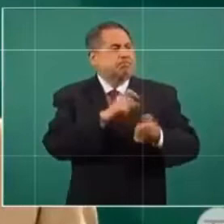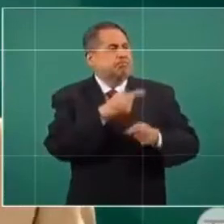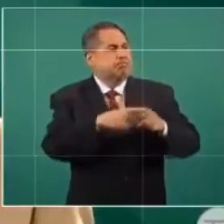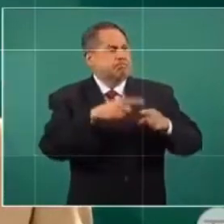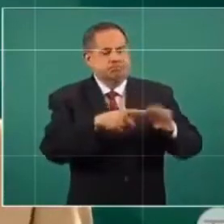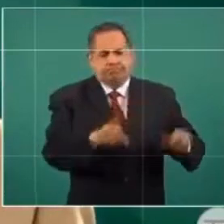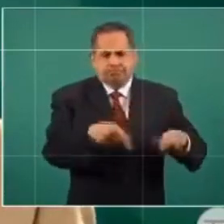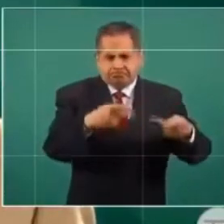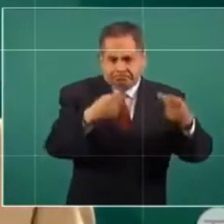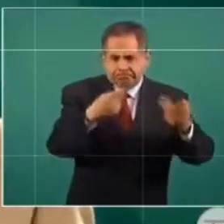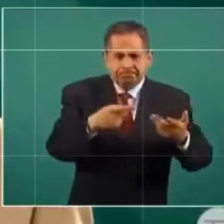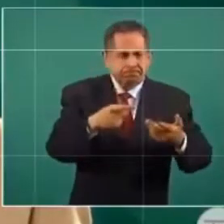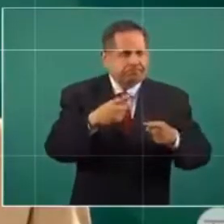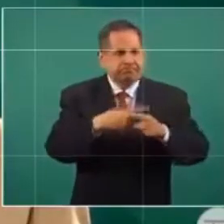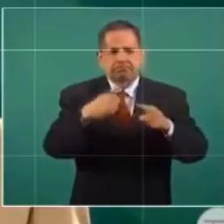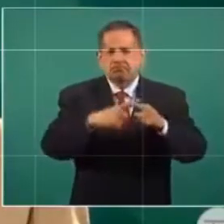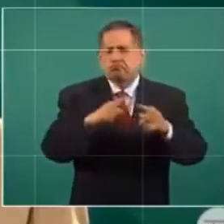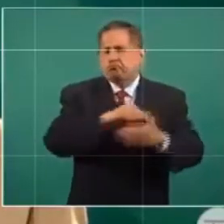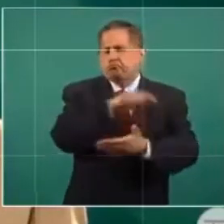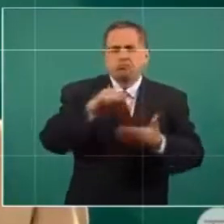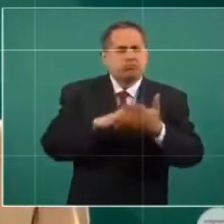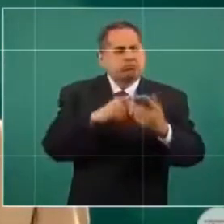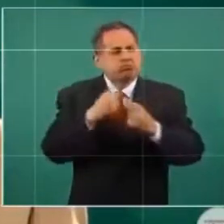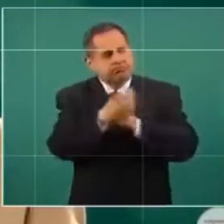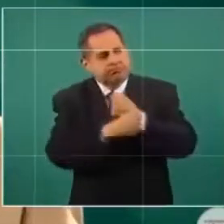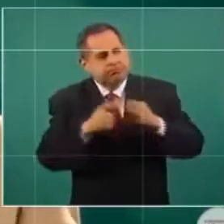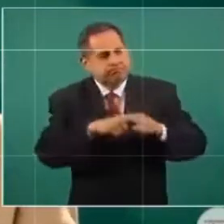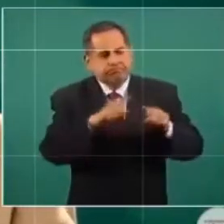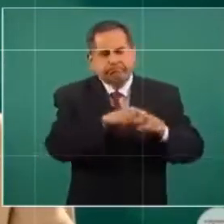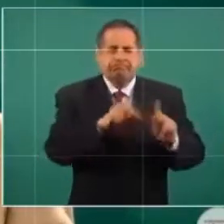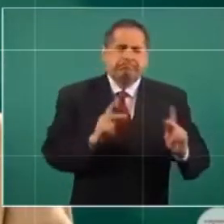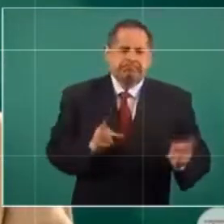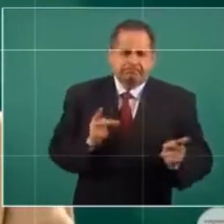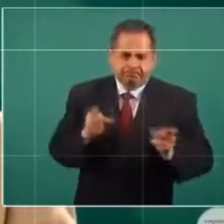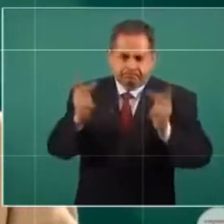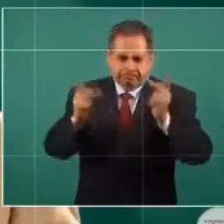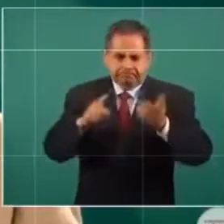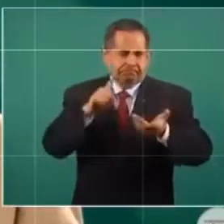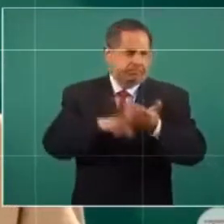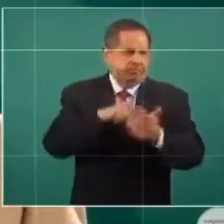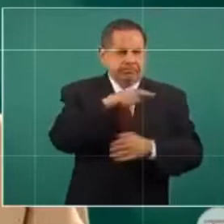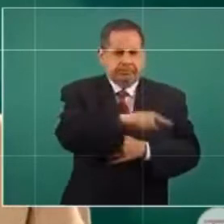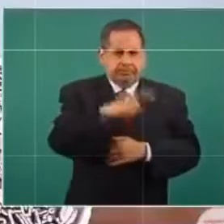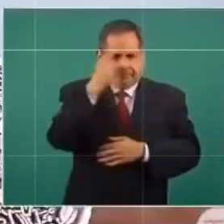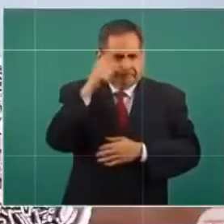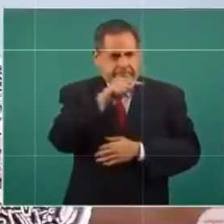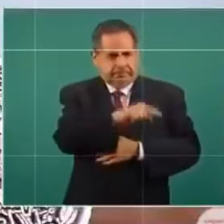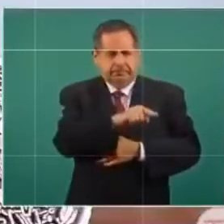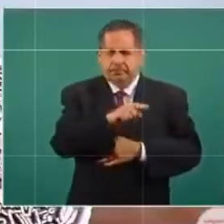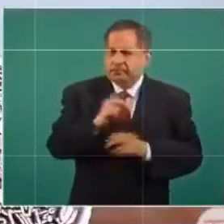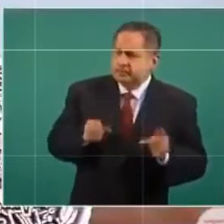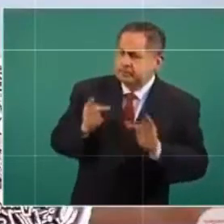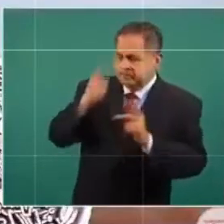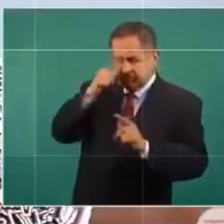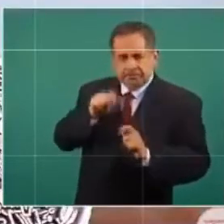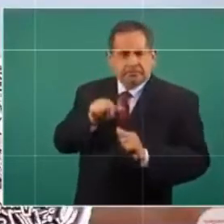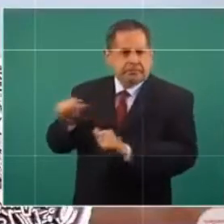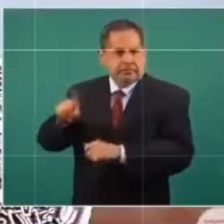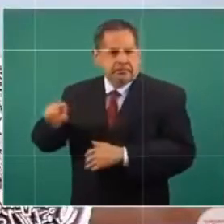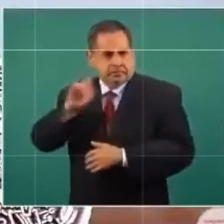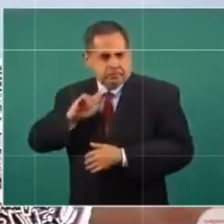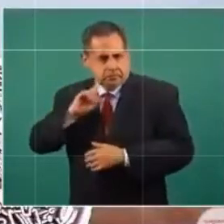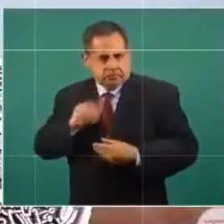los súper y en todos lados donde son distribuidores y comercializan este tipo de productos,